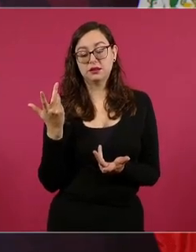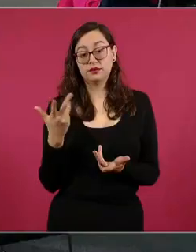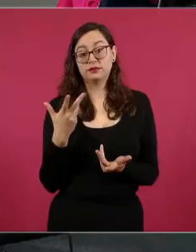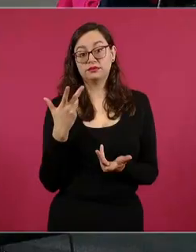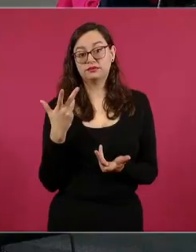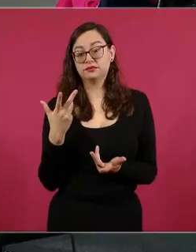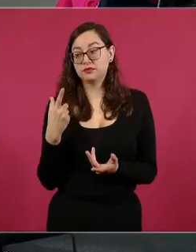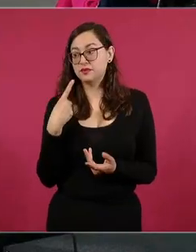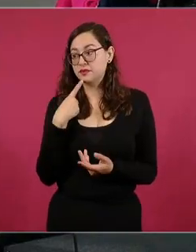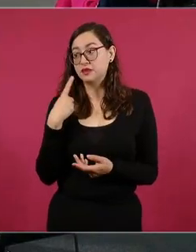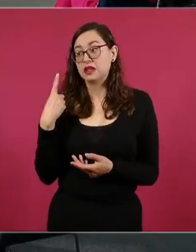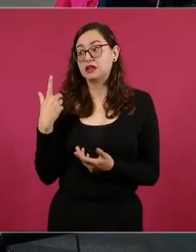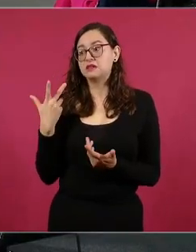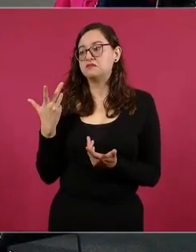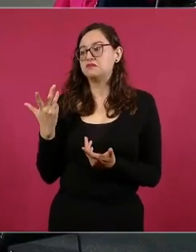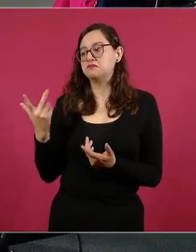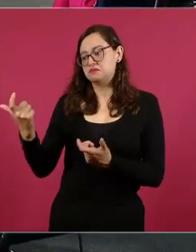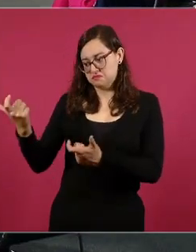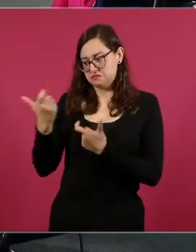amenaza,